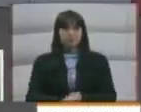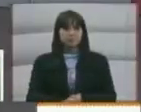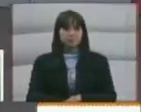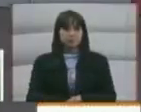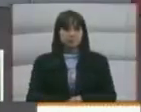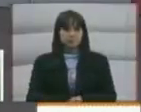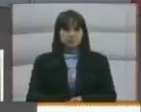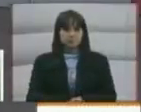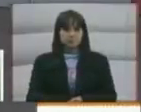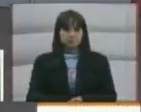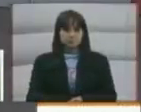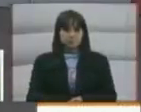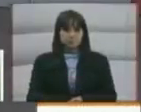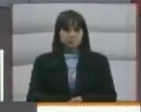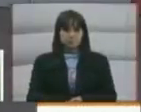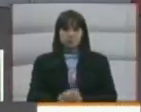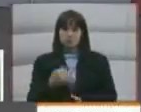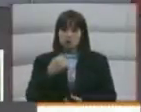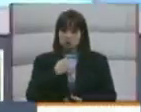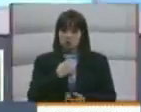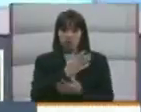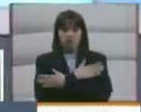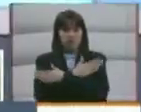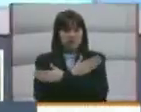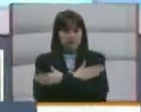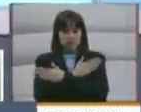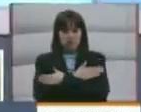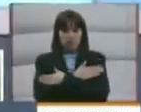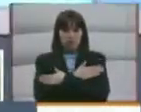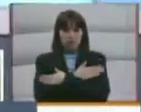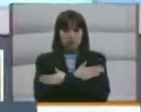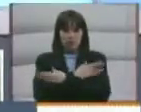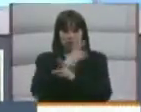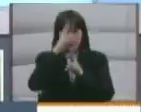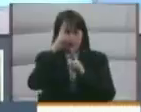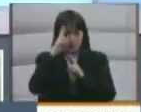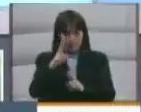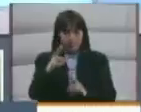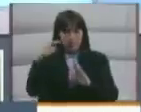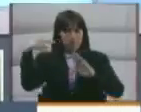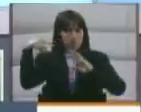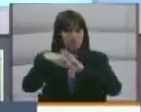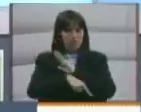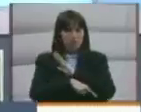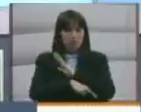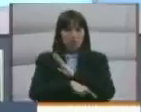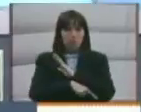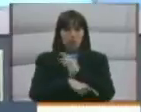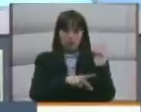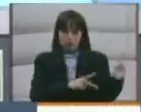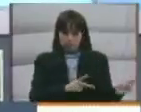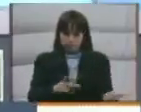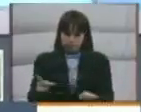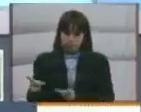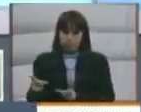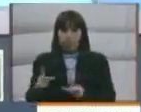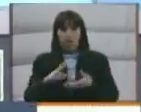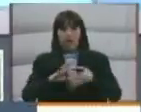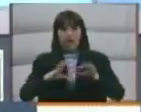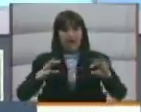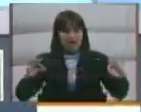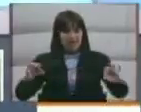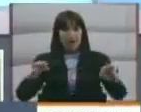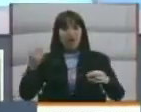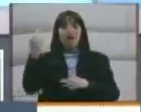Además, yo felicito, respeto profundamente que dicho recibimiento haya sido en transmisión